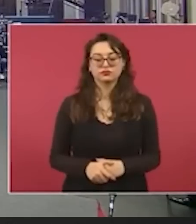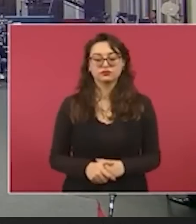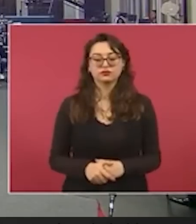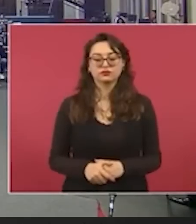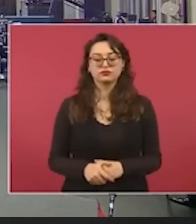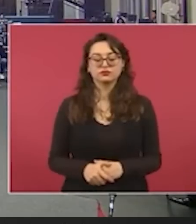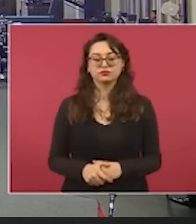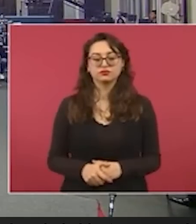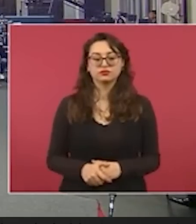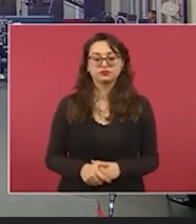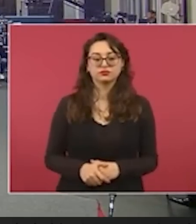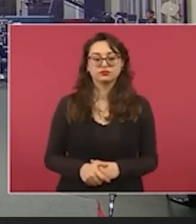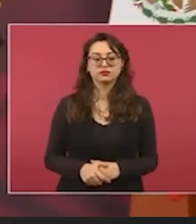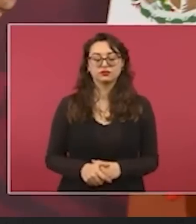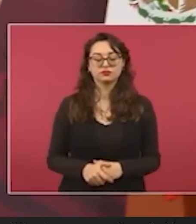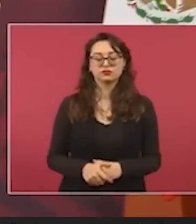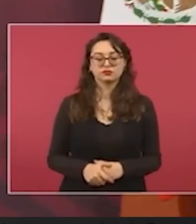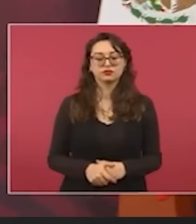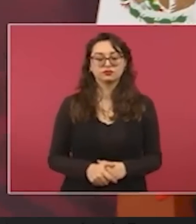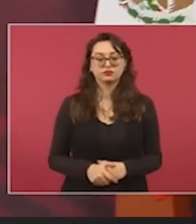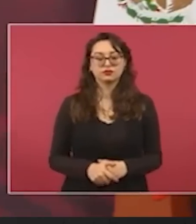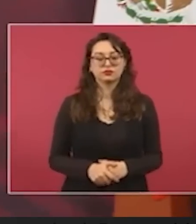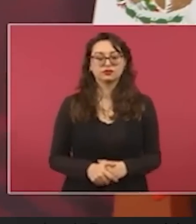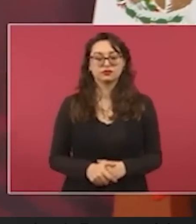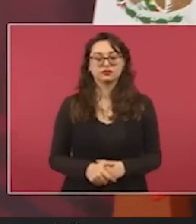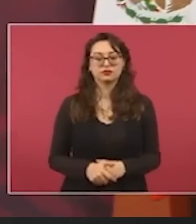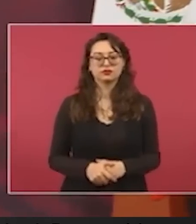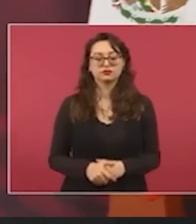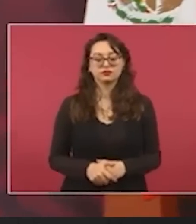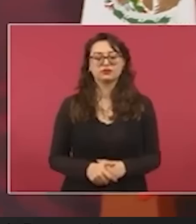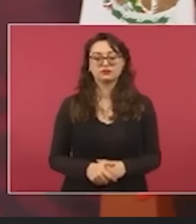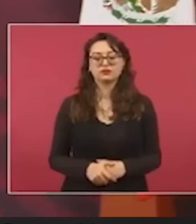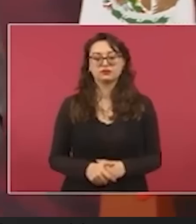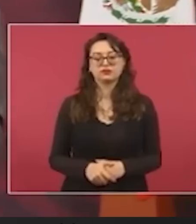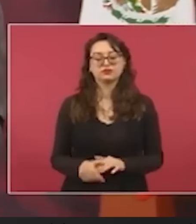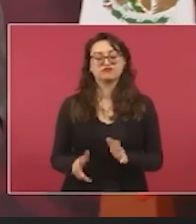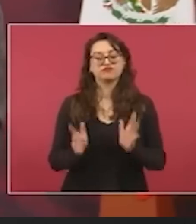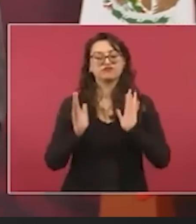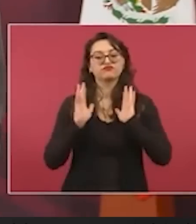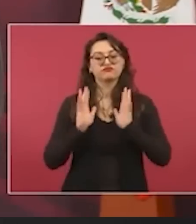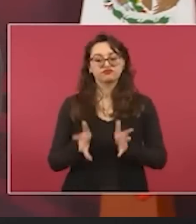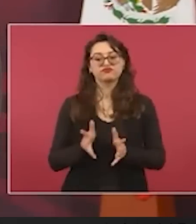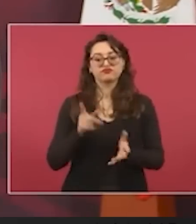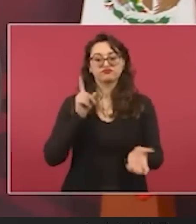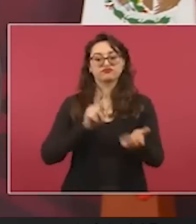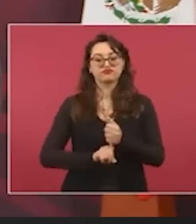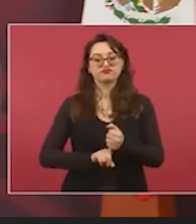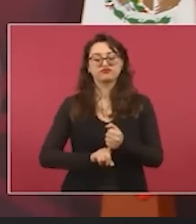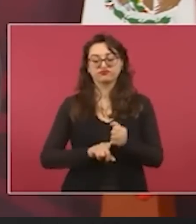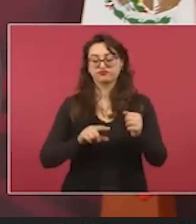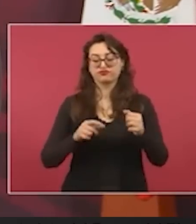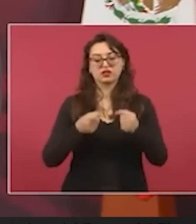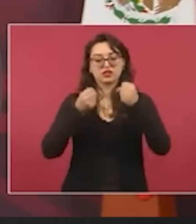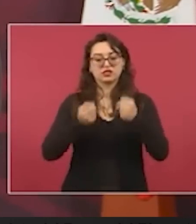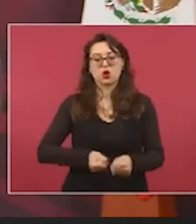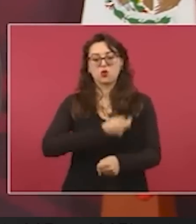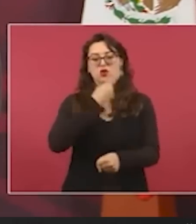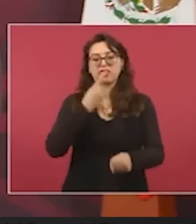No, y vamos a cuidar ya la información